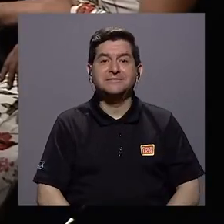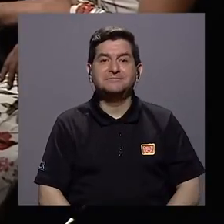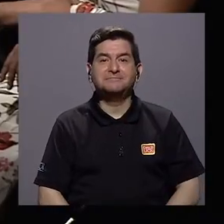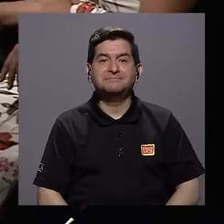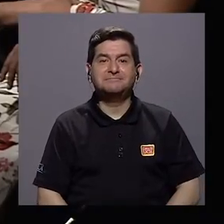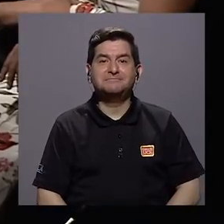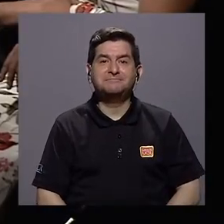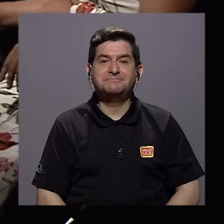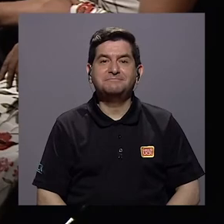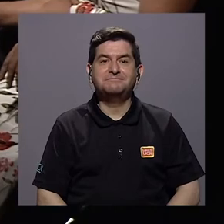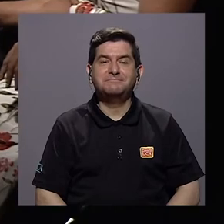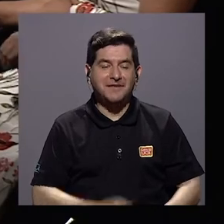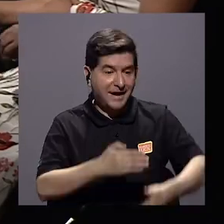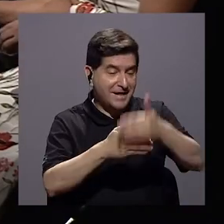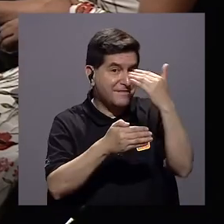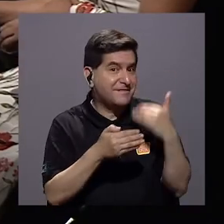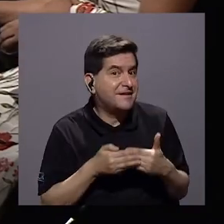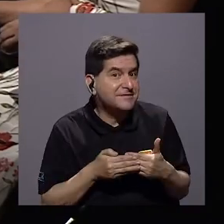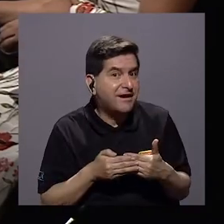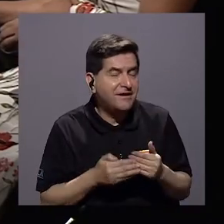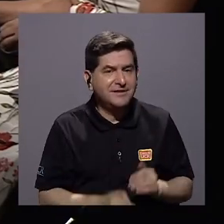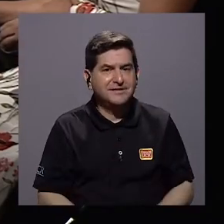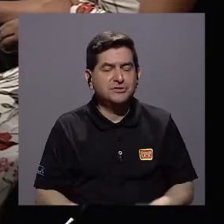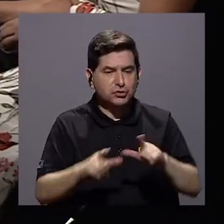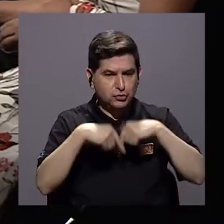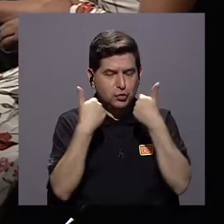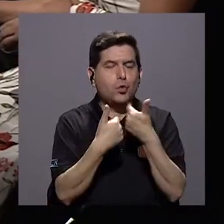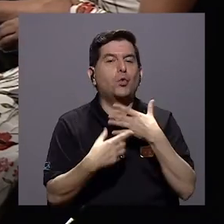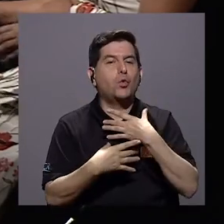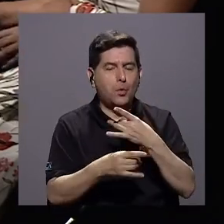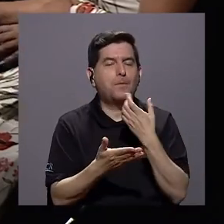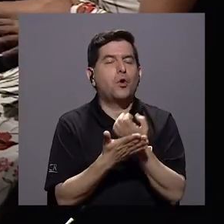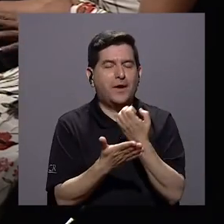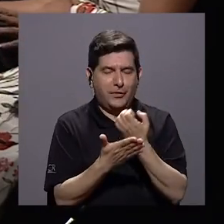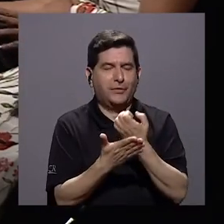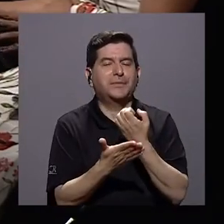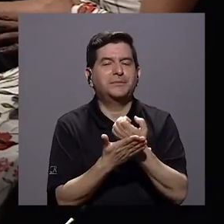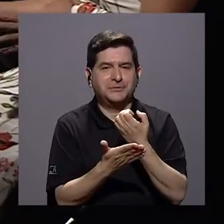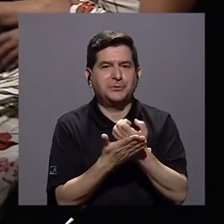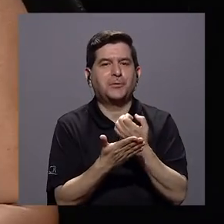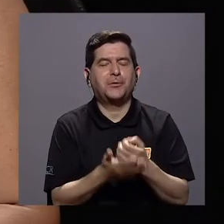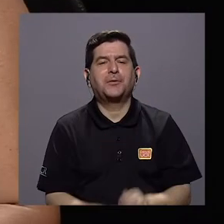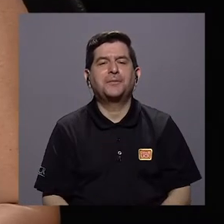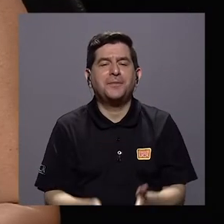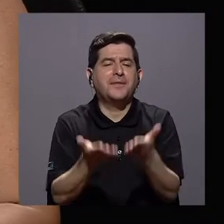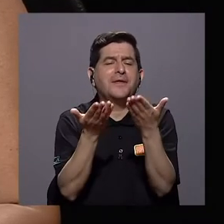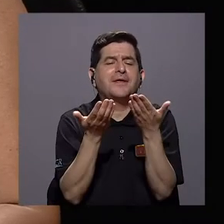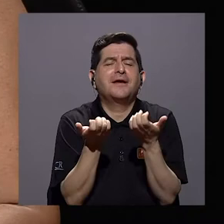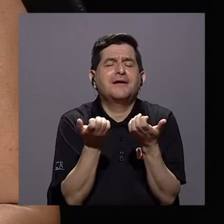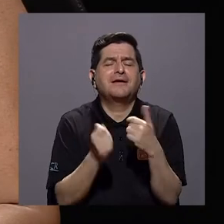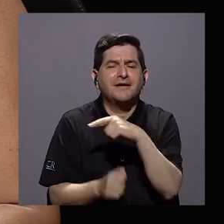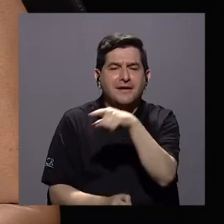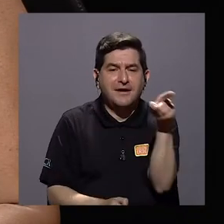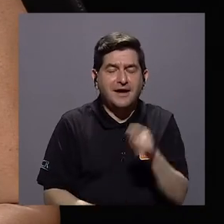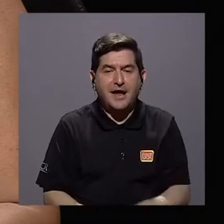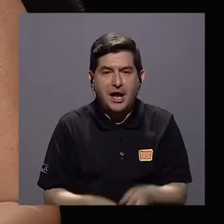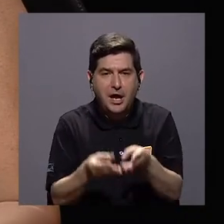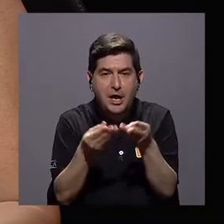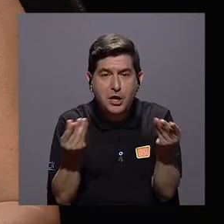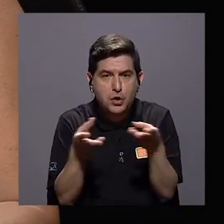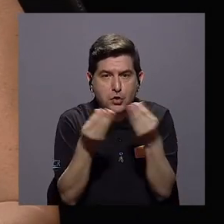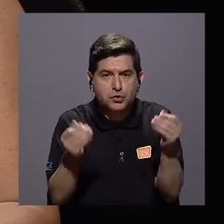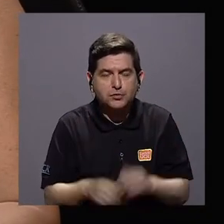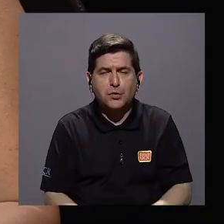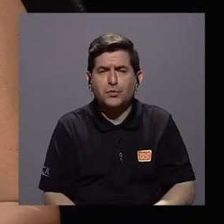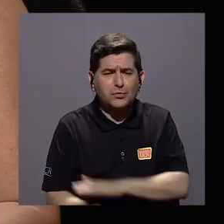¿verdad? Hay detrás de eso pues un grupo de interés económico que quisiera quedarse con un